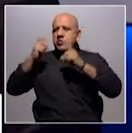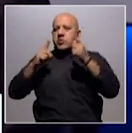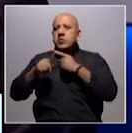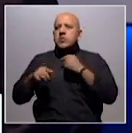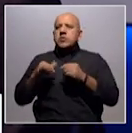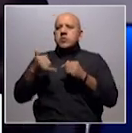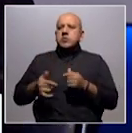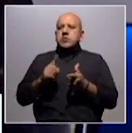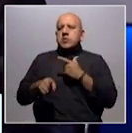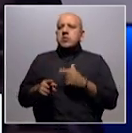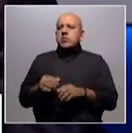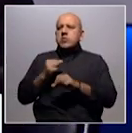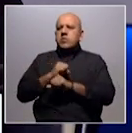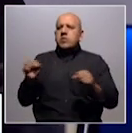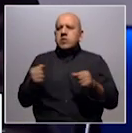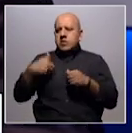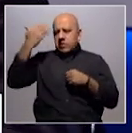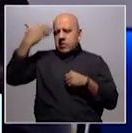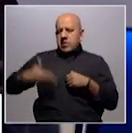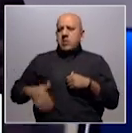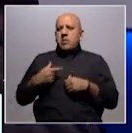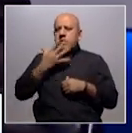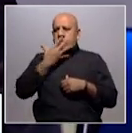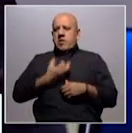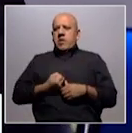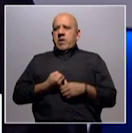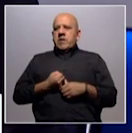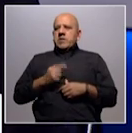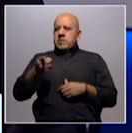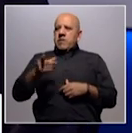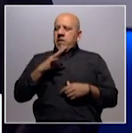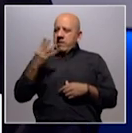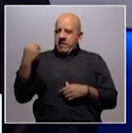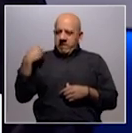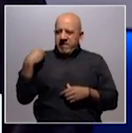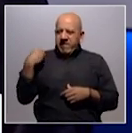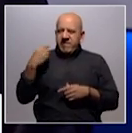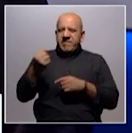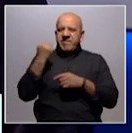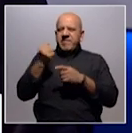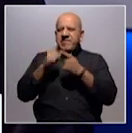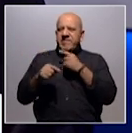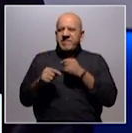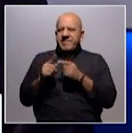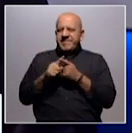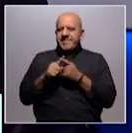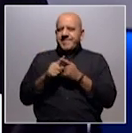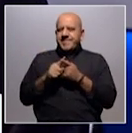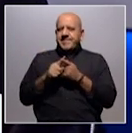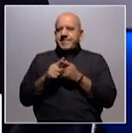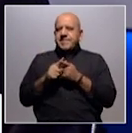su vez tiene que ser riguroso no perder la compostura hacer serios y bueno ellos son desgaste grande desgaste muy grande y